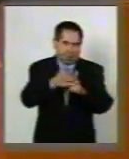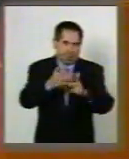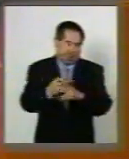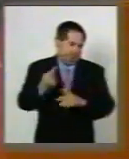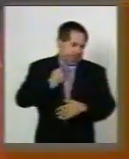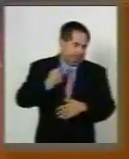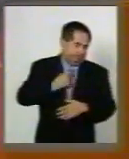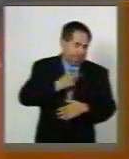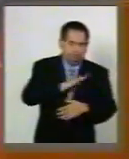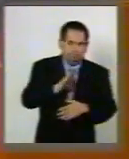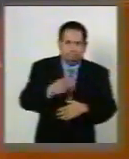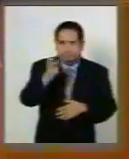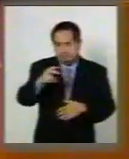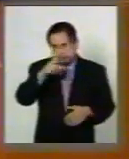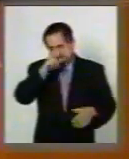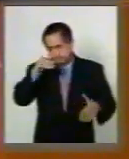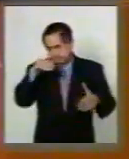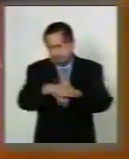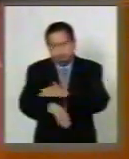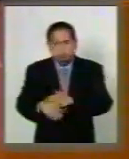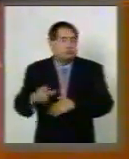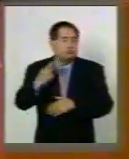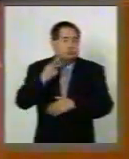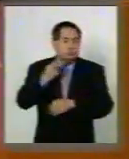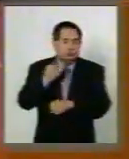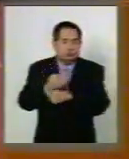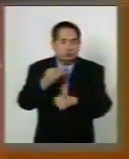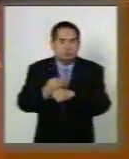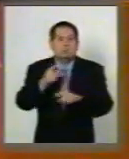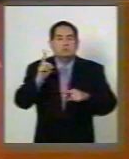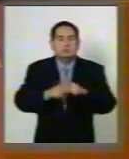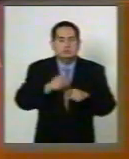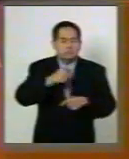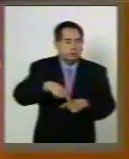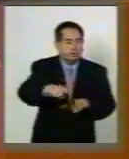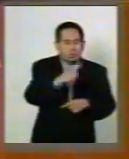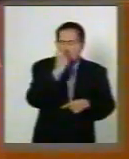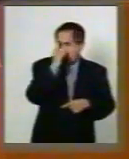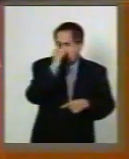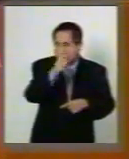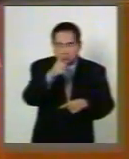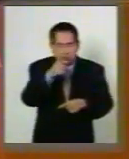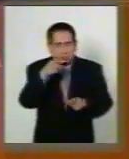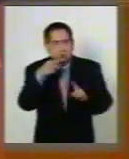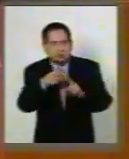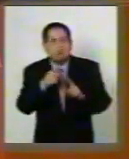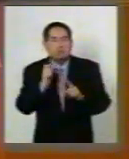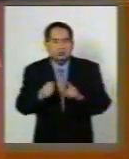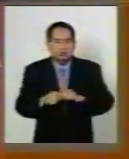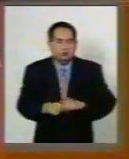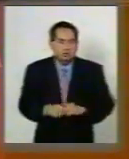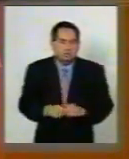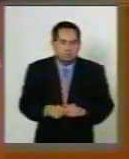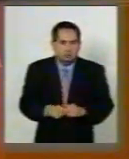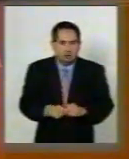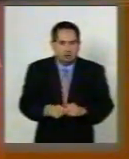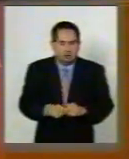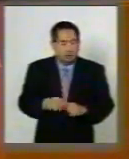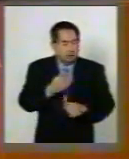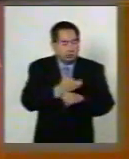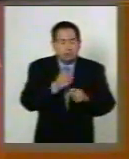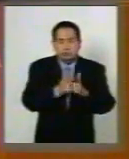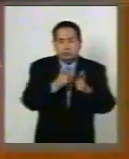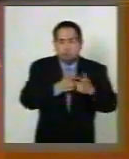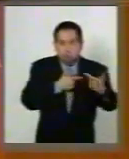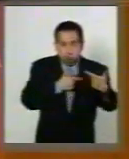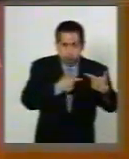El gran fracaso de esta política se refleja en un solo indicador: que esta generación